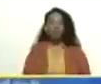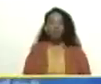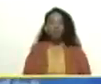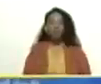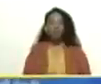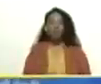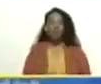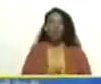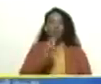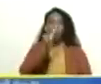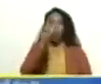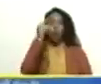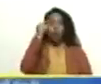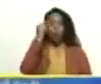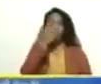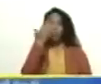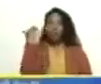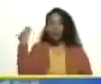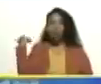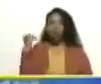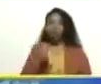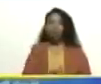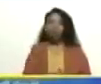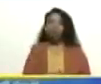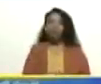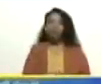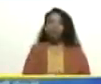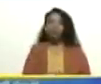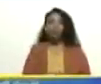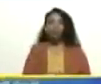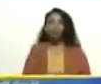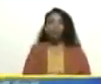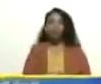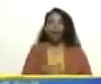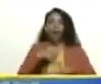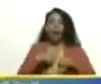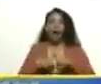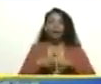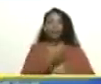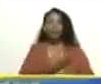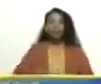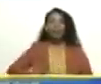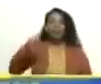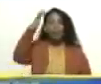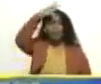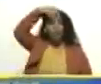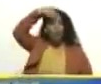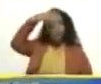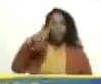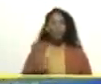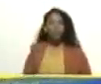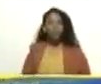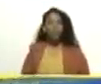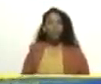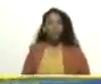hace dos días el ex presidente de los Estados Unidos Donald Trump